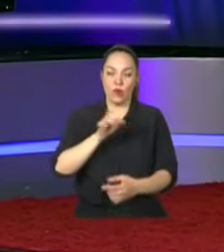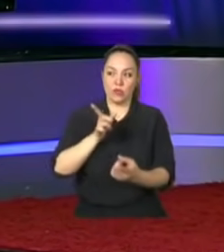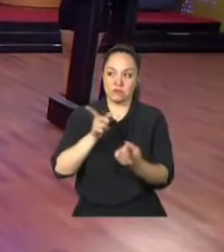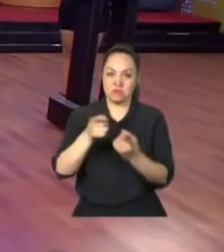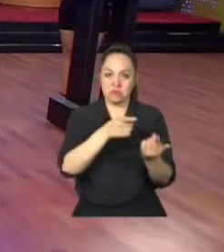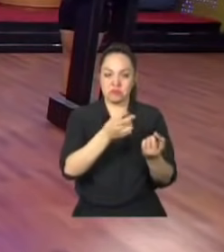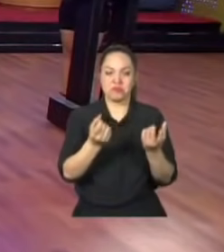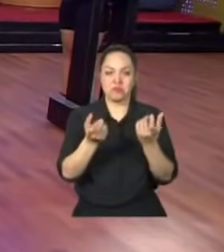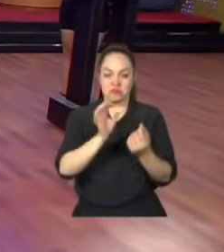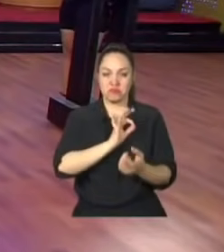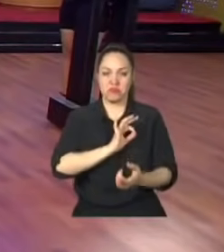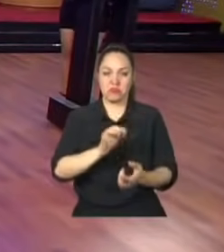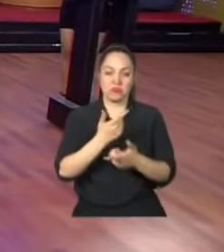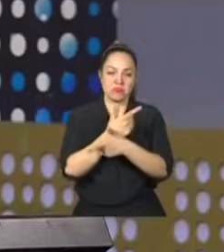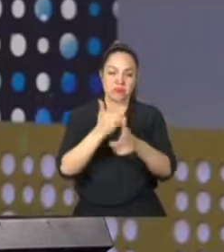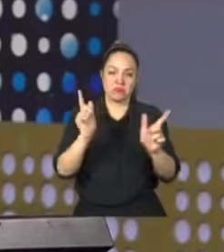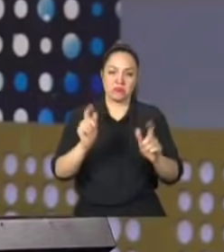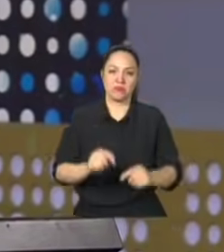Adelante.